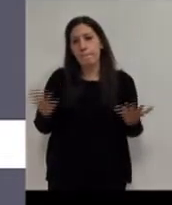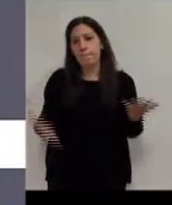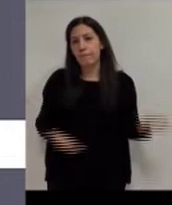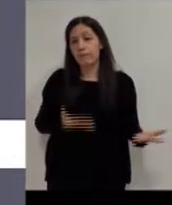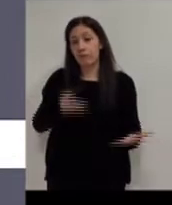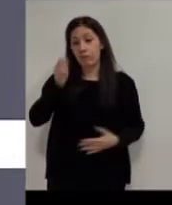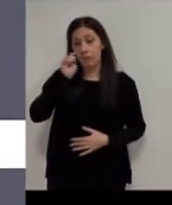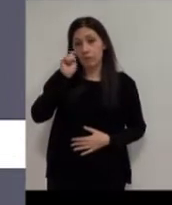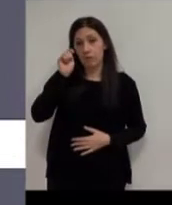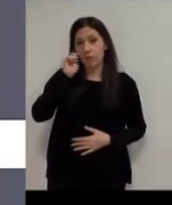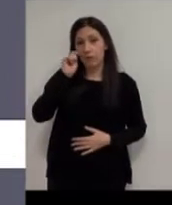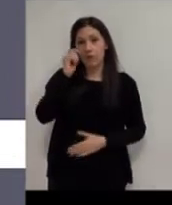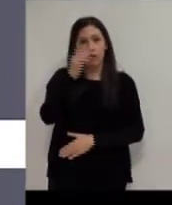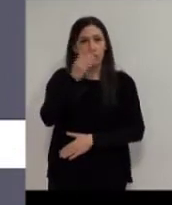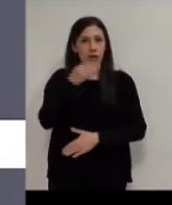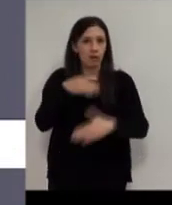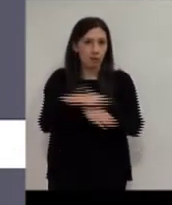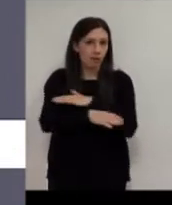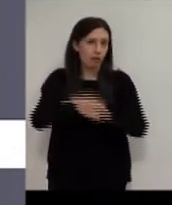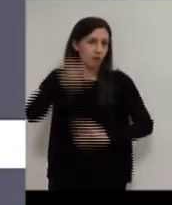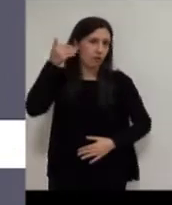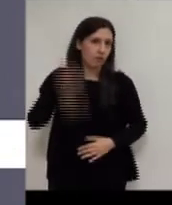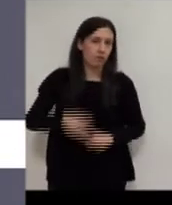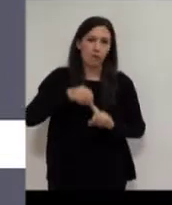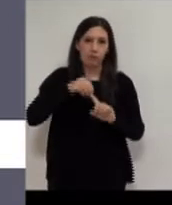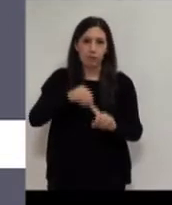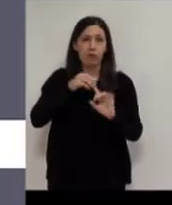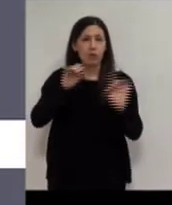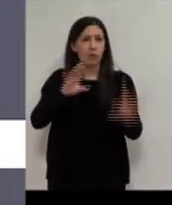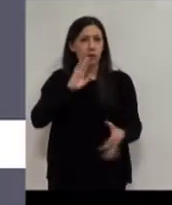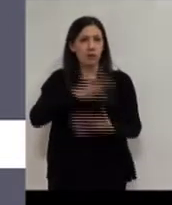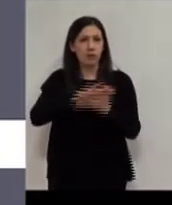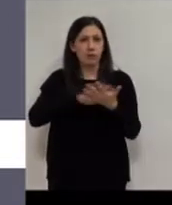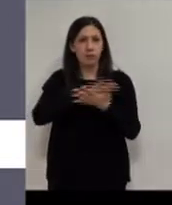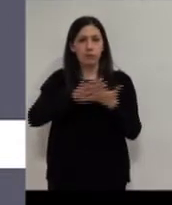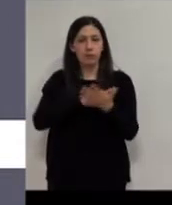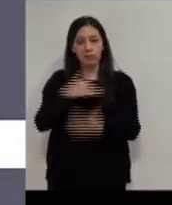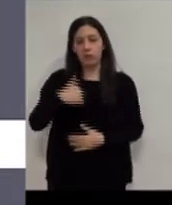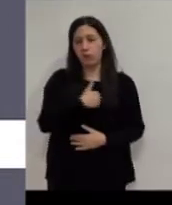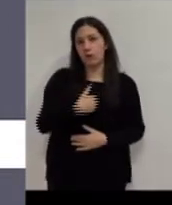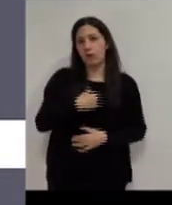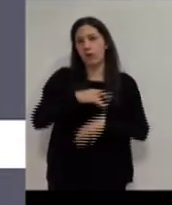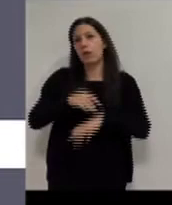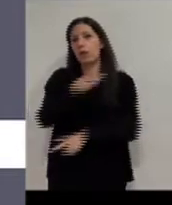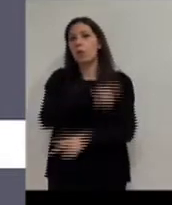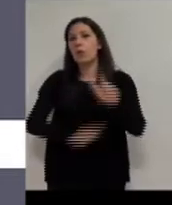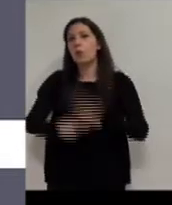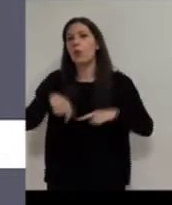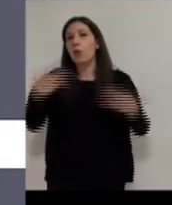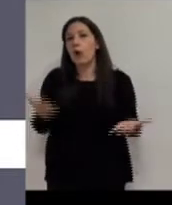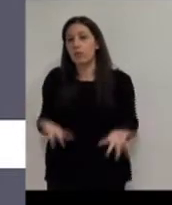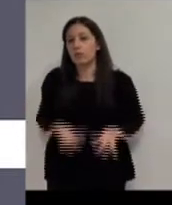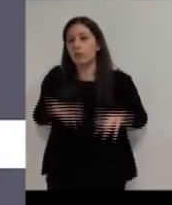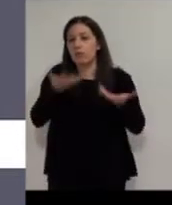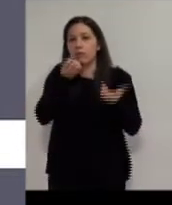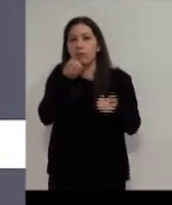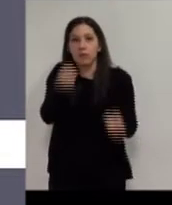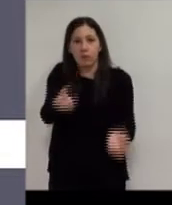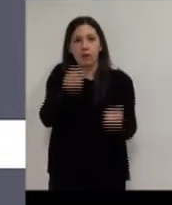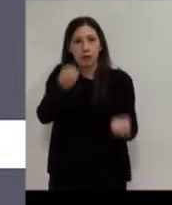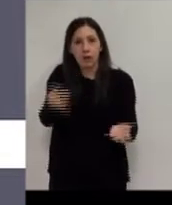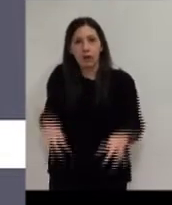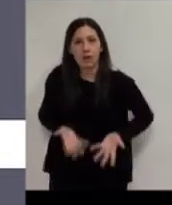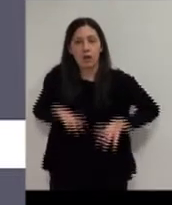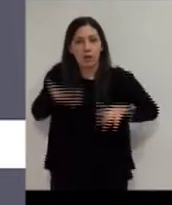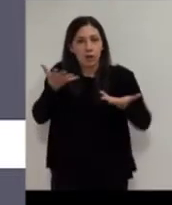en el turismo accesible son fundamentales. Como decía antes, el papel de una agencia de viajes es poner información, poner la